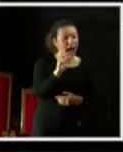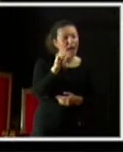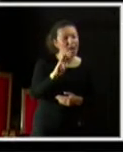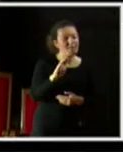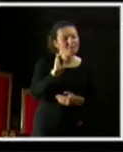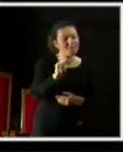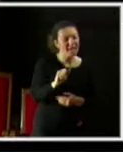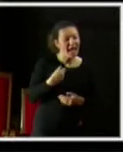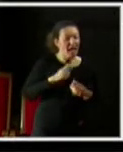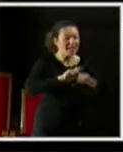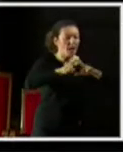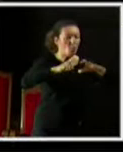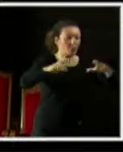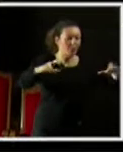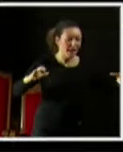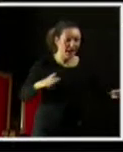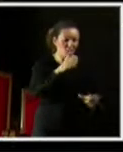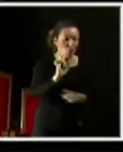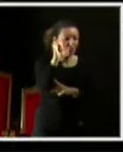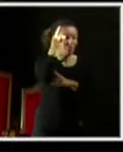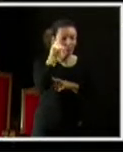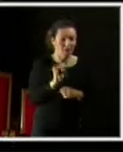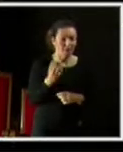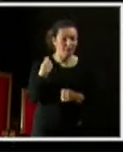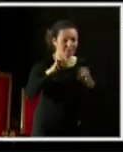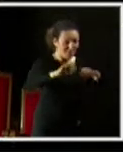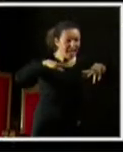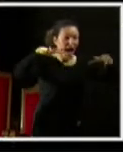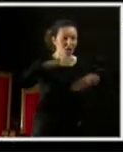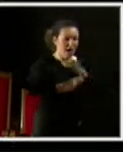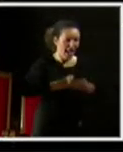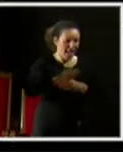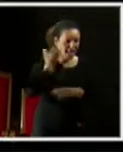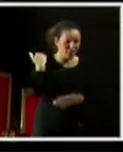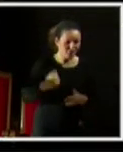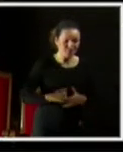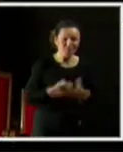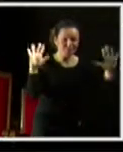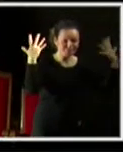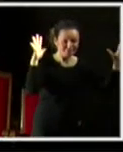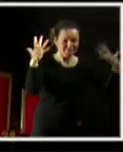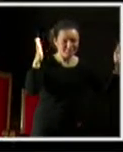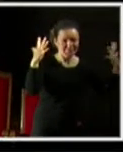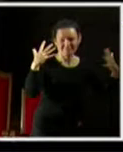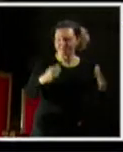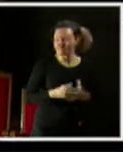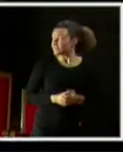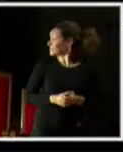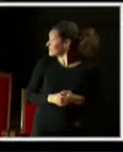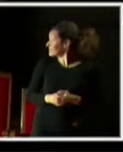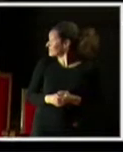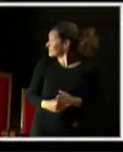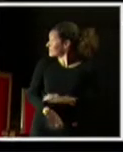multiplicarán bueno por cierto hablando de milagro ya sabéis cómo se llama este hombre que llevó a los judíos